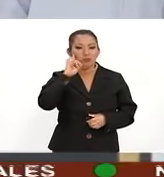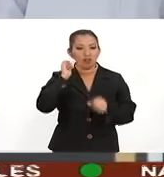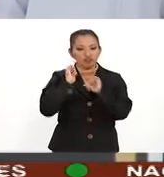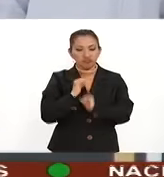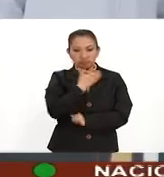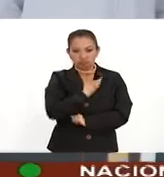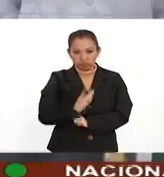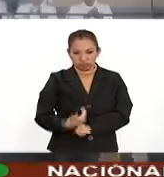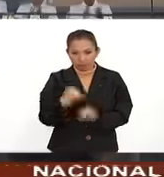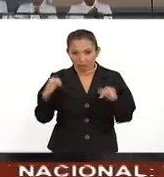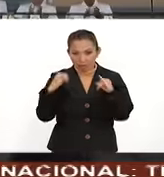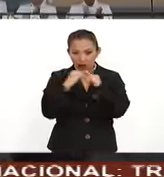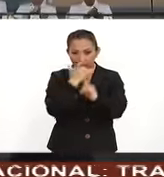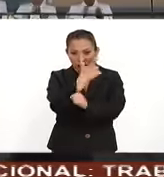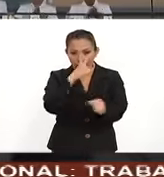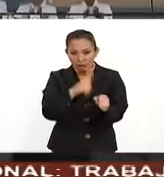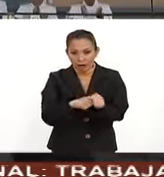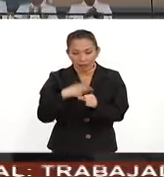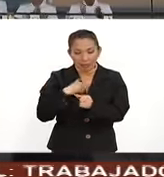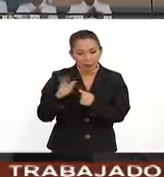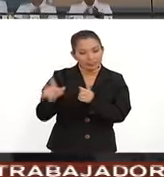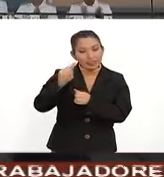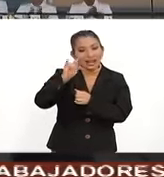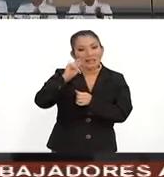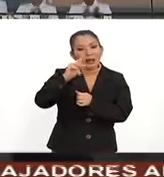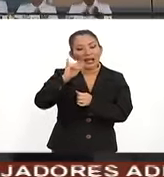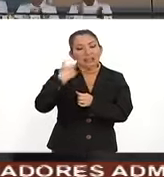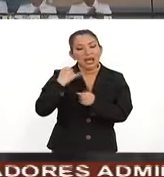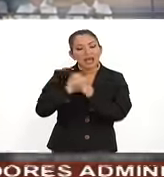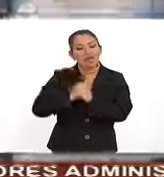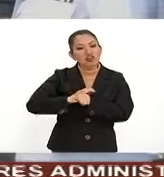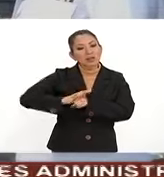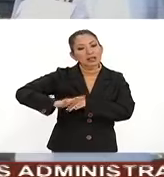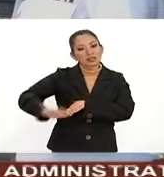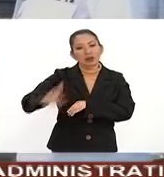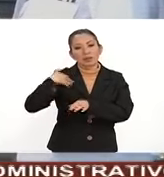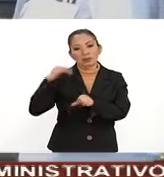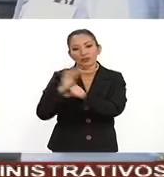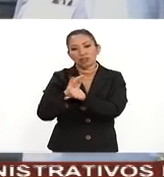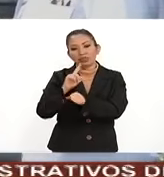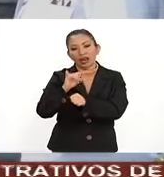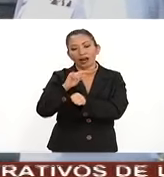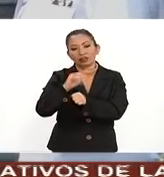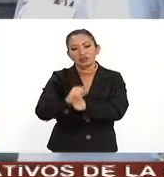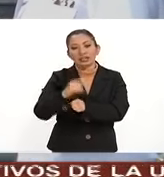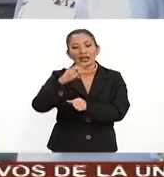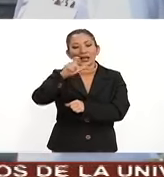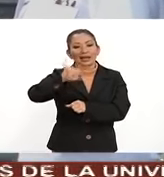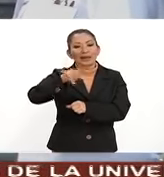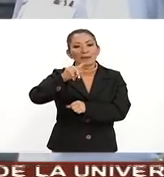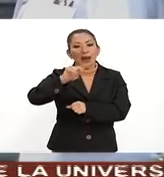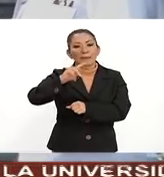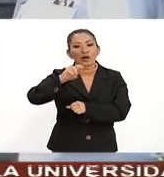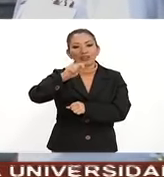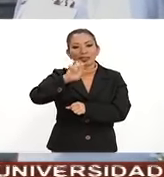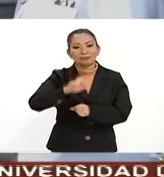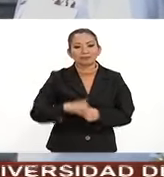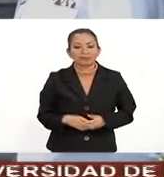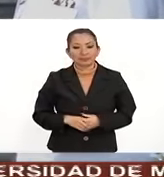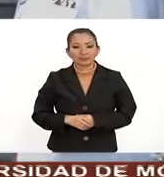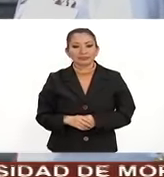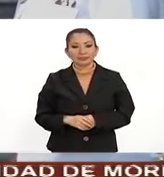comisionada presidenta del Instituto Nacional de Transparencia, Acceso a la Información y Protección de Datos Personales, Jimena Puente.